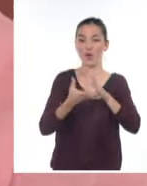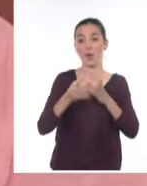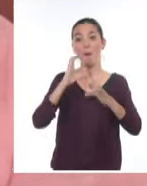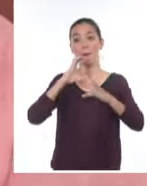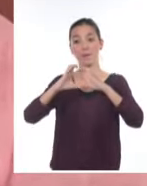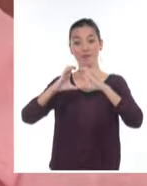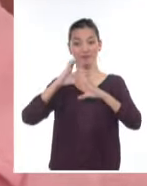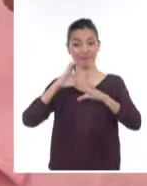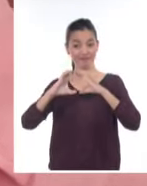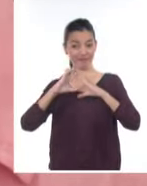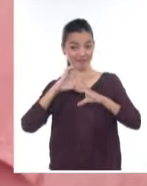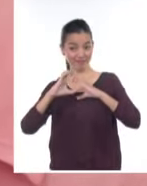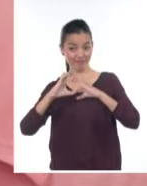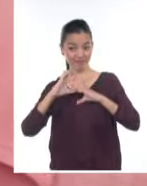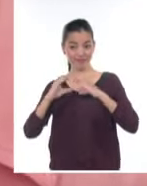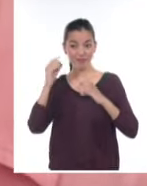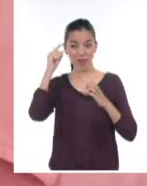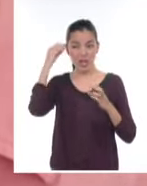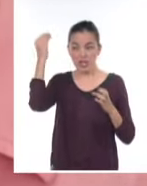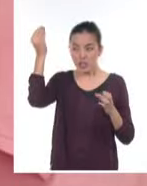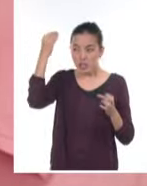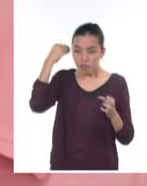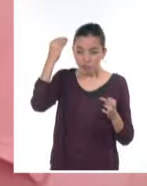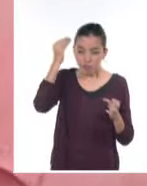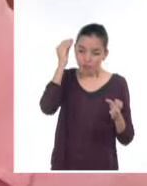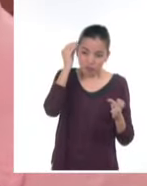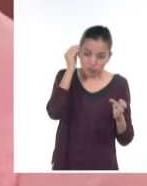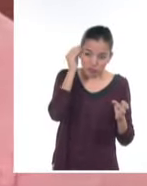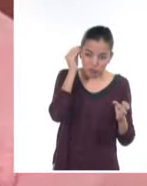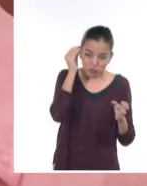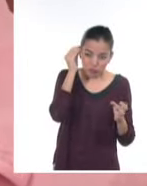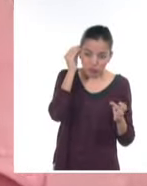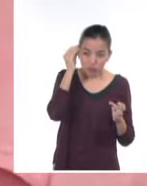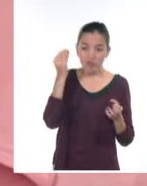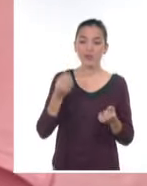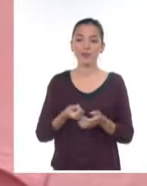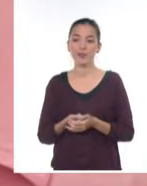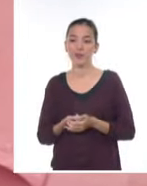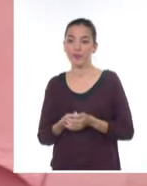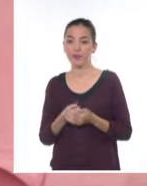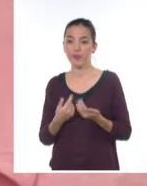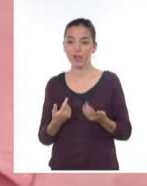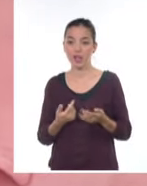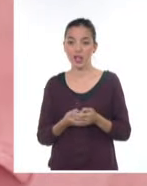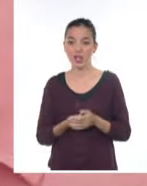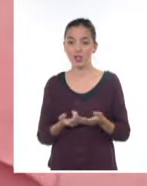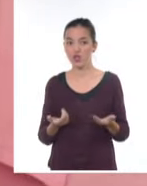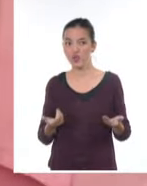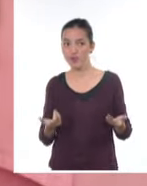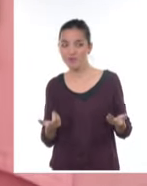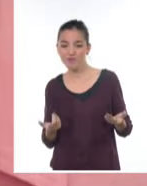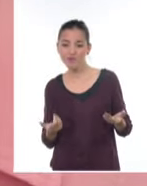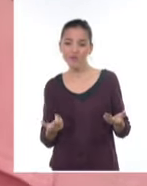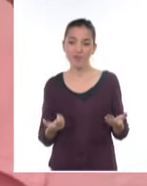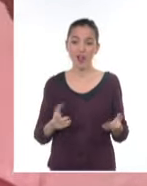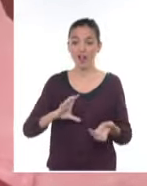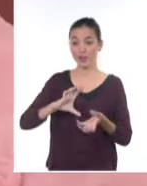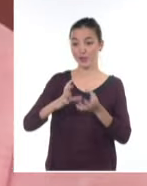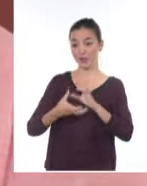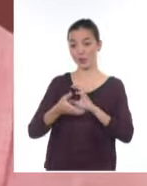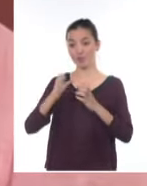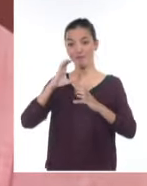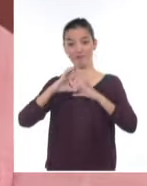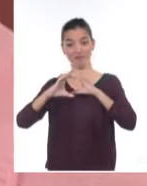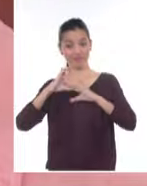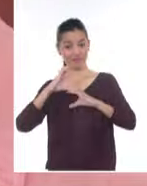posicionar los contenidos del patrimonio cultural inmaterial más cercano en los medios de comunicación, no solo tradicionales, sino los medios